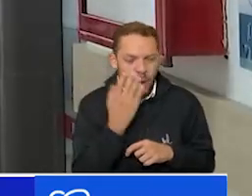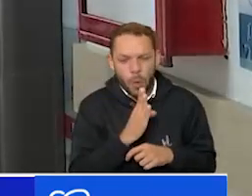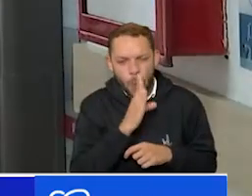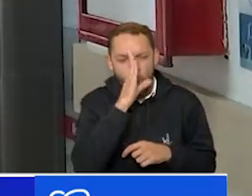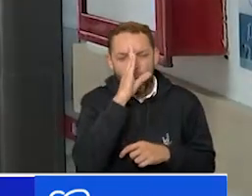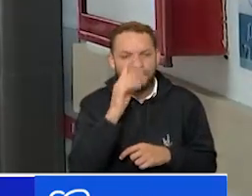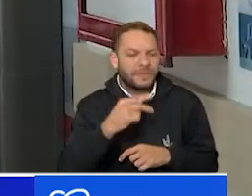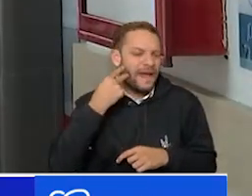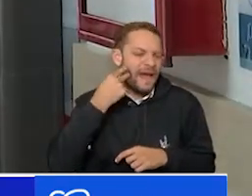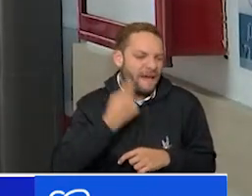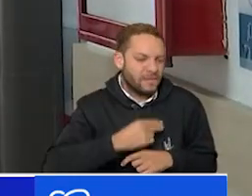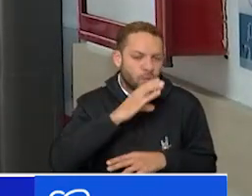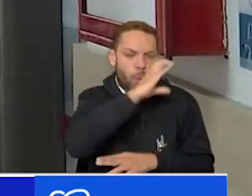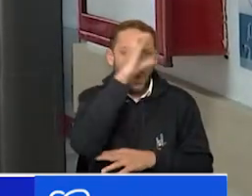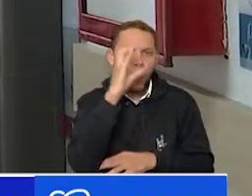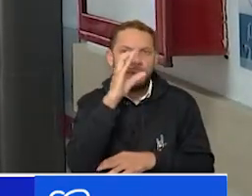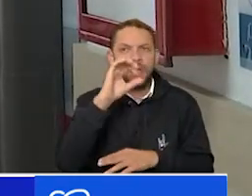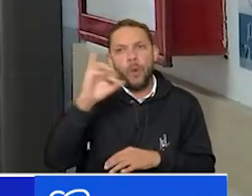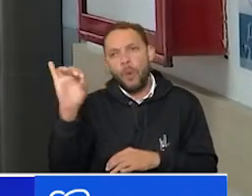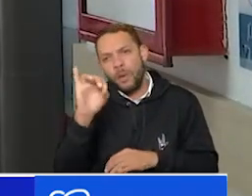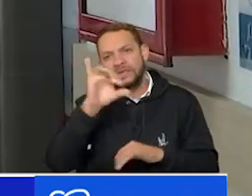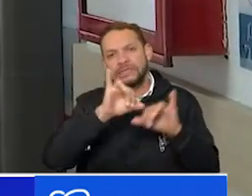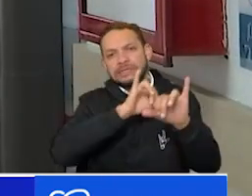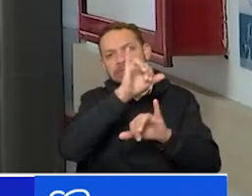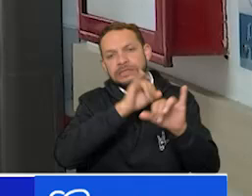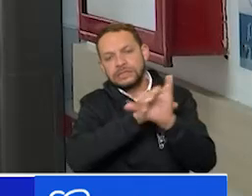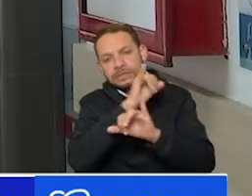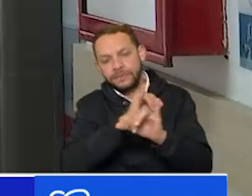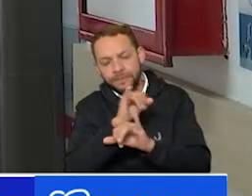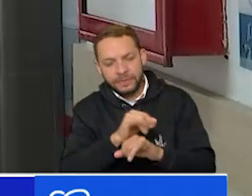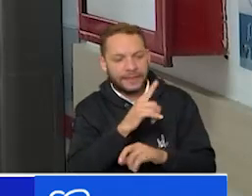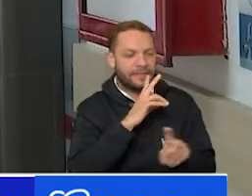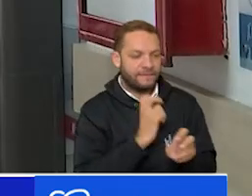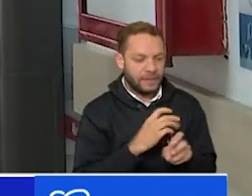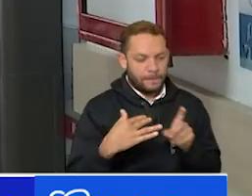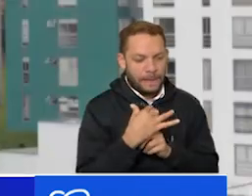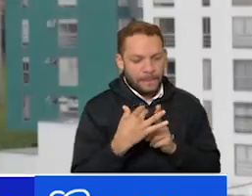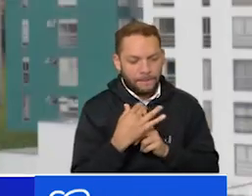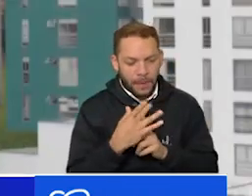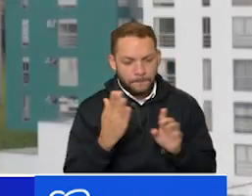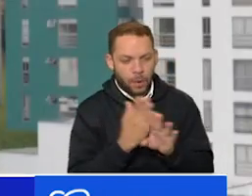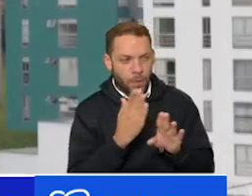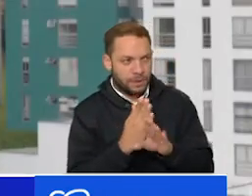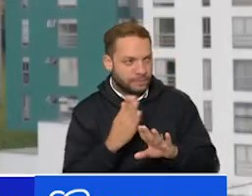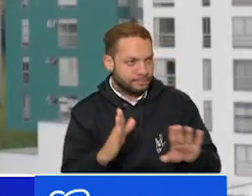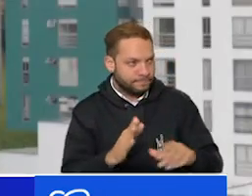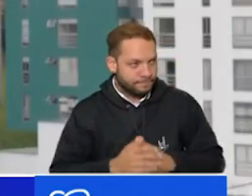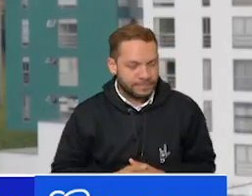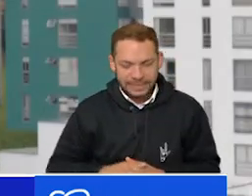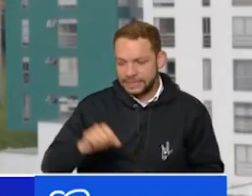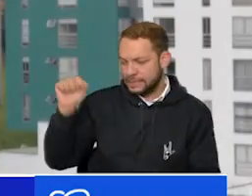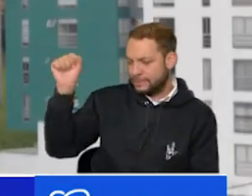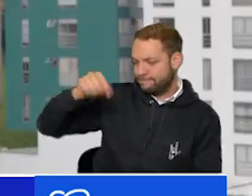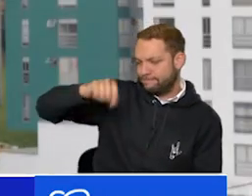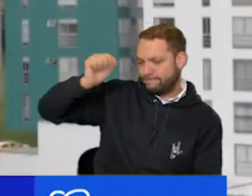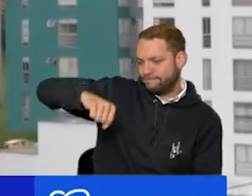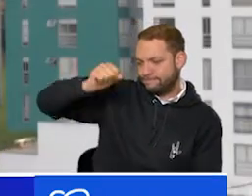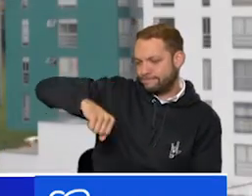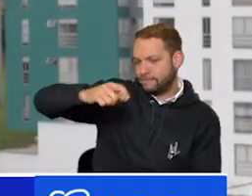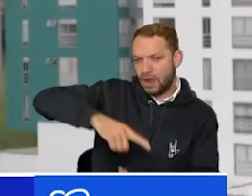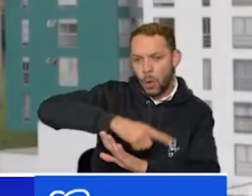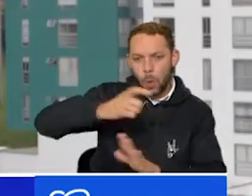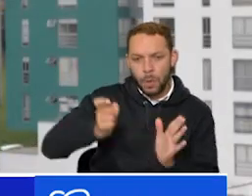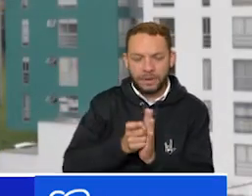mundo, pero aún así representan un grave problema de salud pública en todo el territorio nacional. Bueno, pues sin duda que ya para todos es